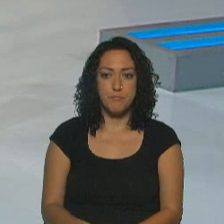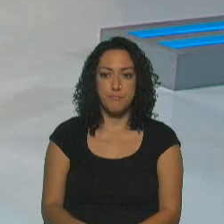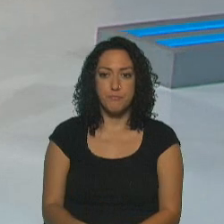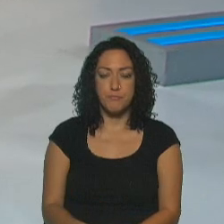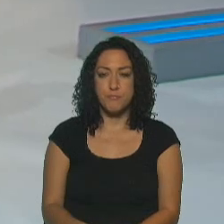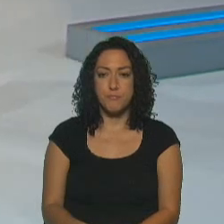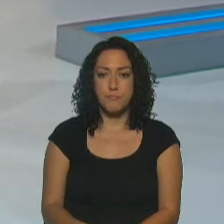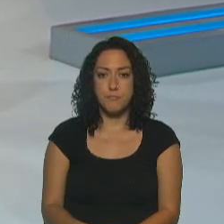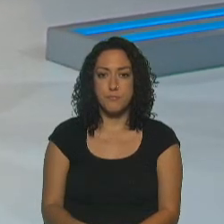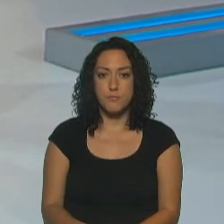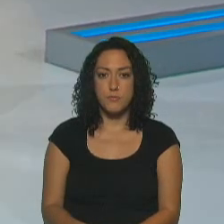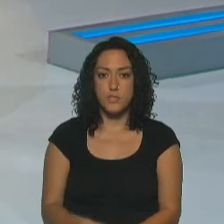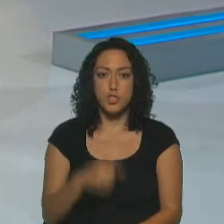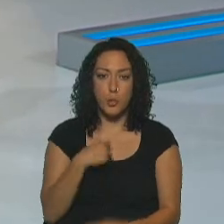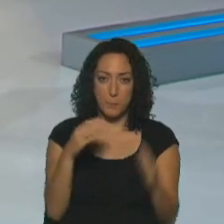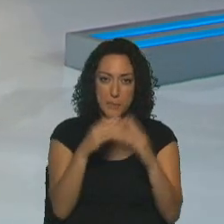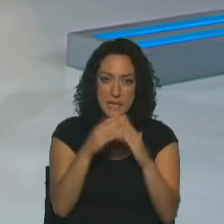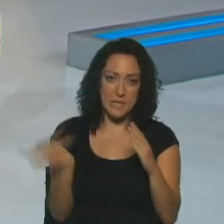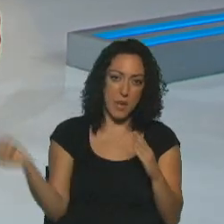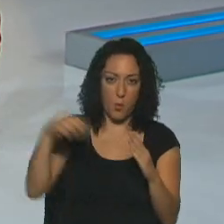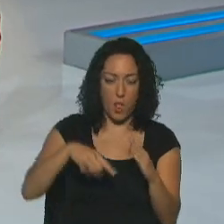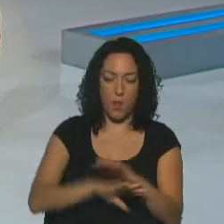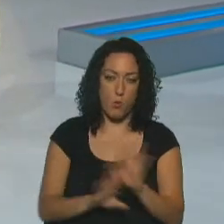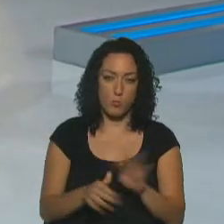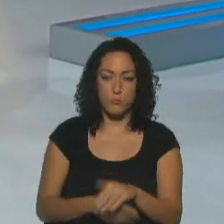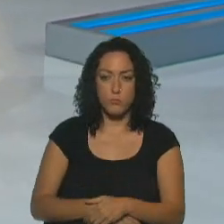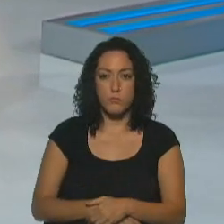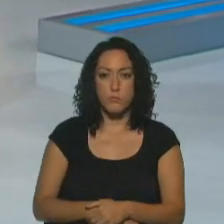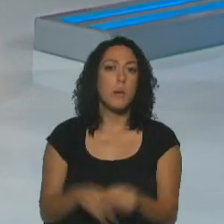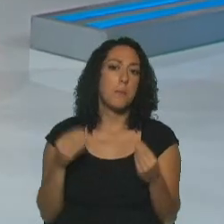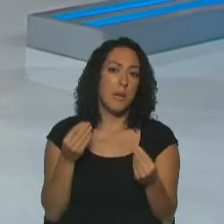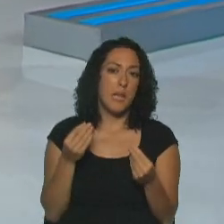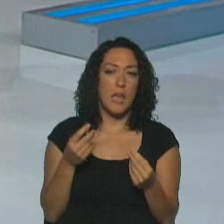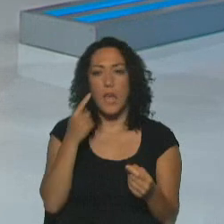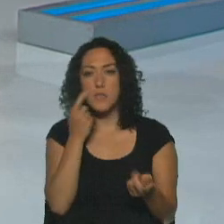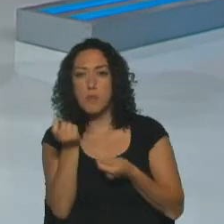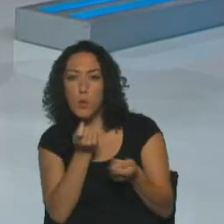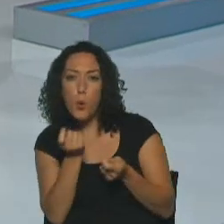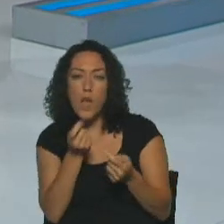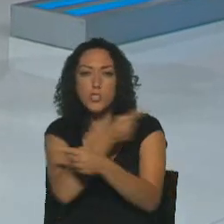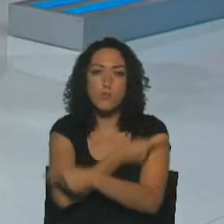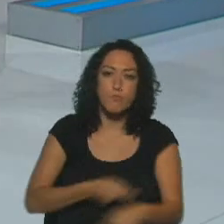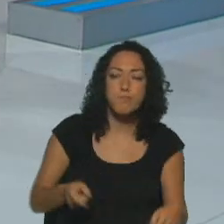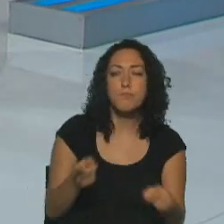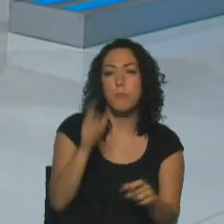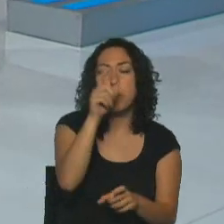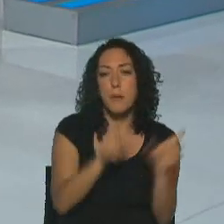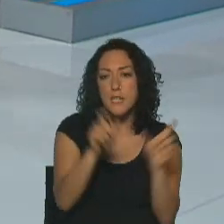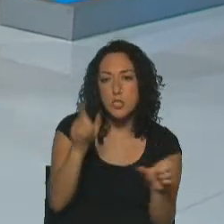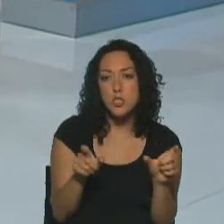2023. Eso es lo que dijo. Me vuelvo a mi casa. Así es, para que no haya ningún tipo de especulación donde alguien